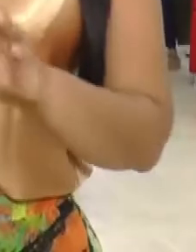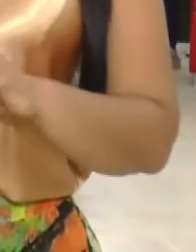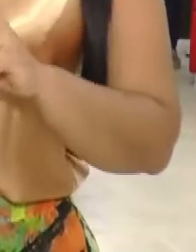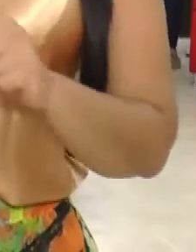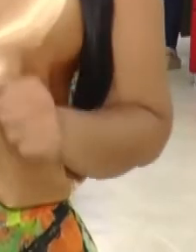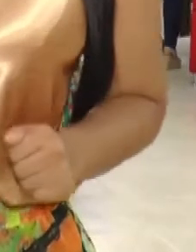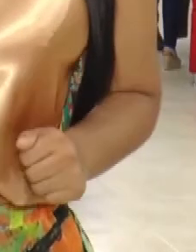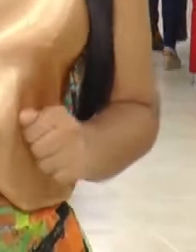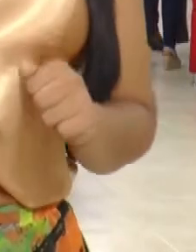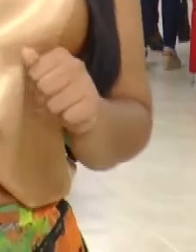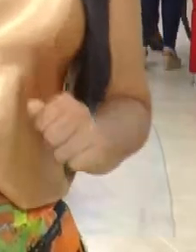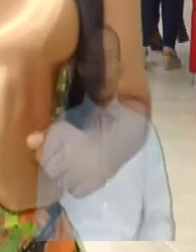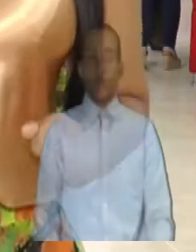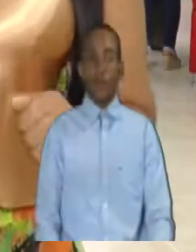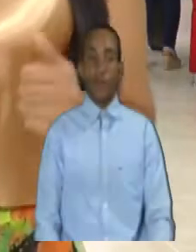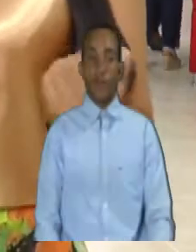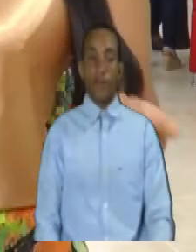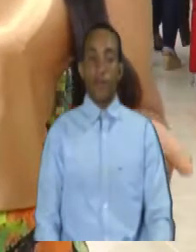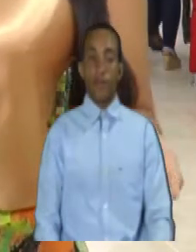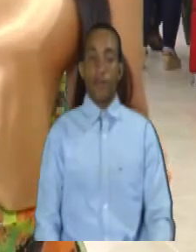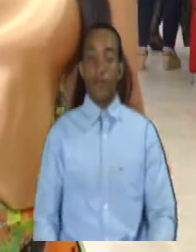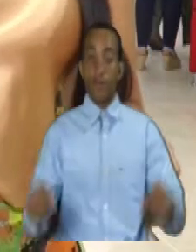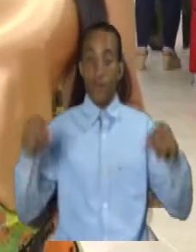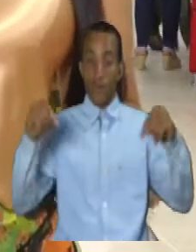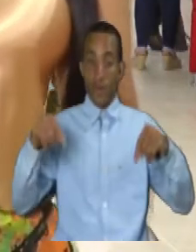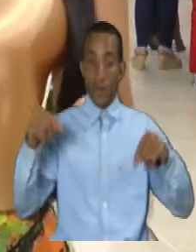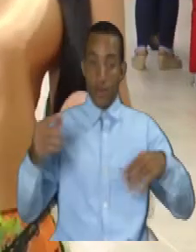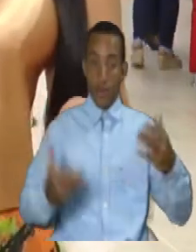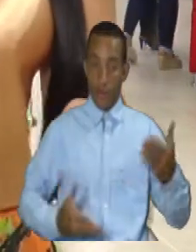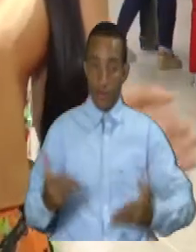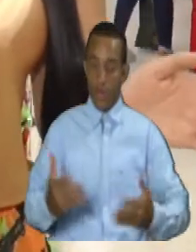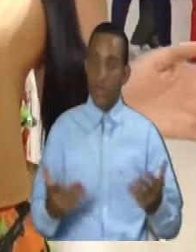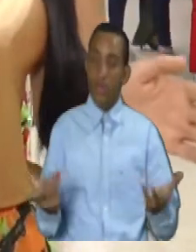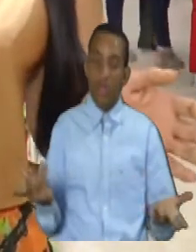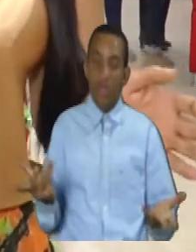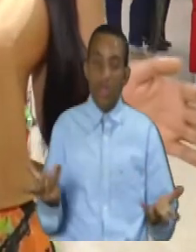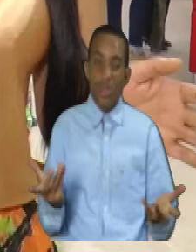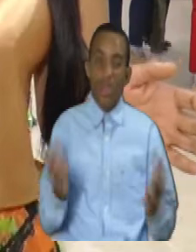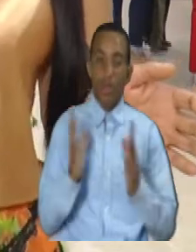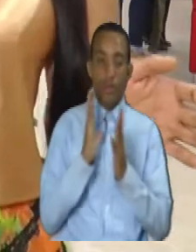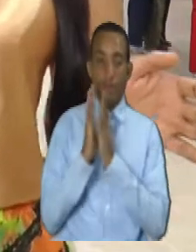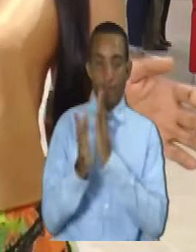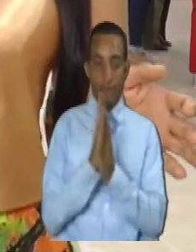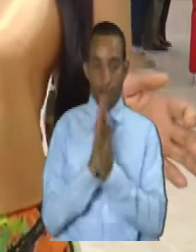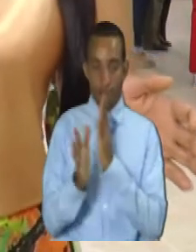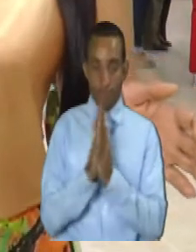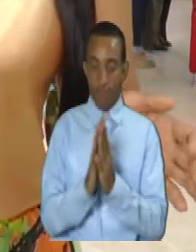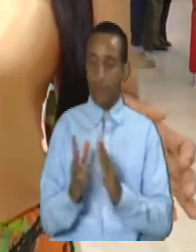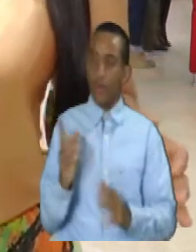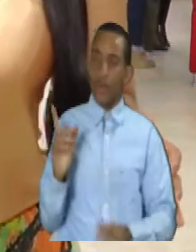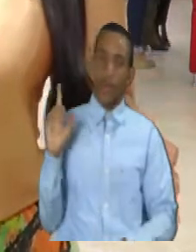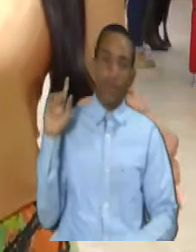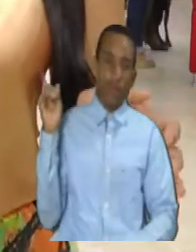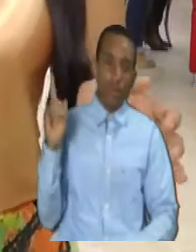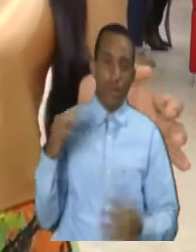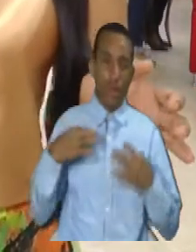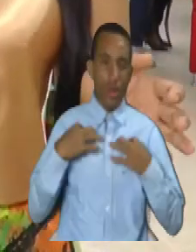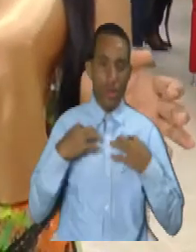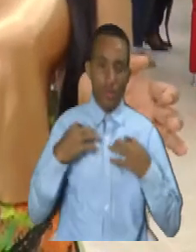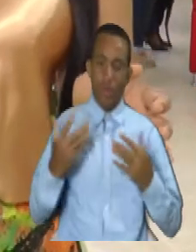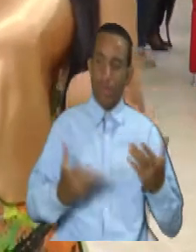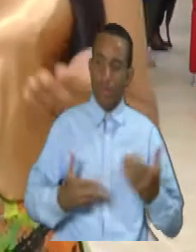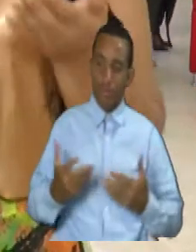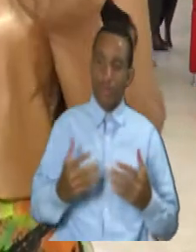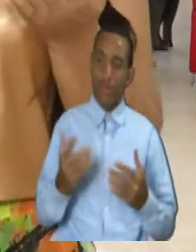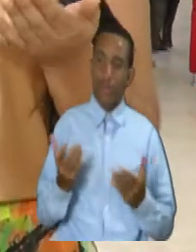Y desde aquí, desde Chicas y Chicos, ubicado en el sector comercial de Barranca Bermeja, una tienda de ropas que lleva al servicio de todos los barranqueños